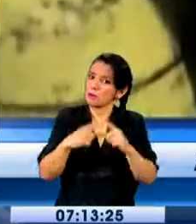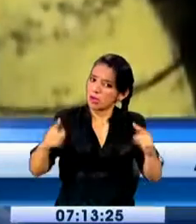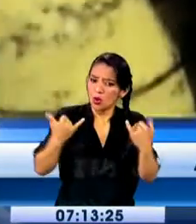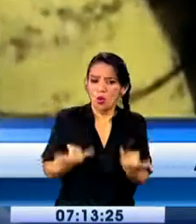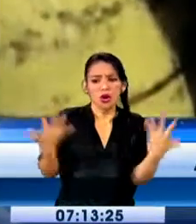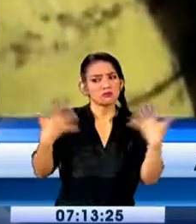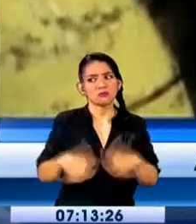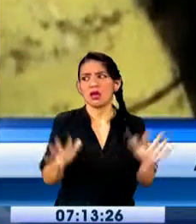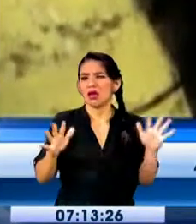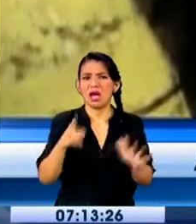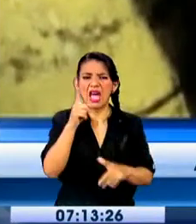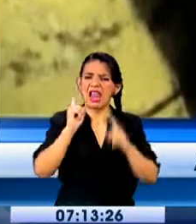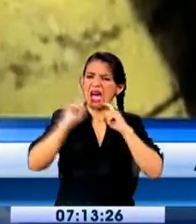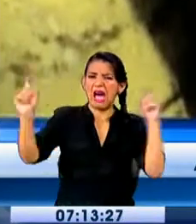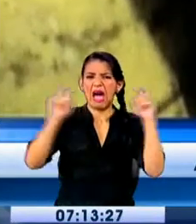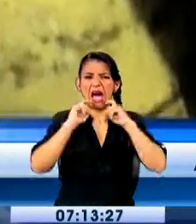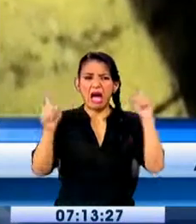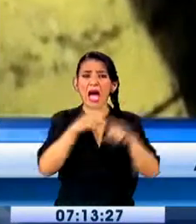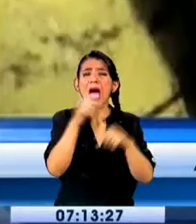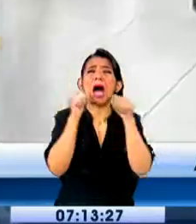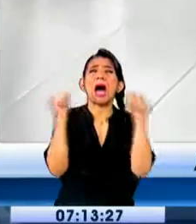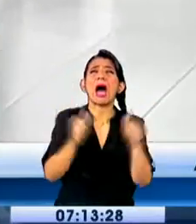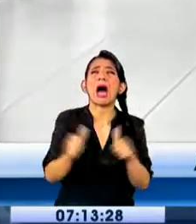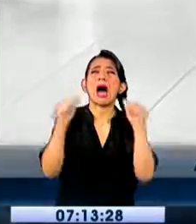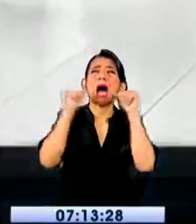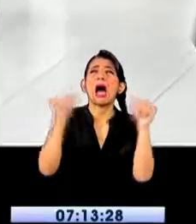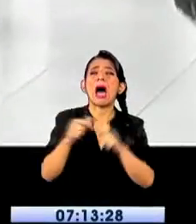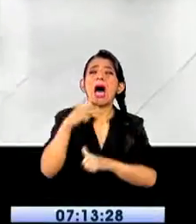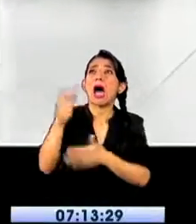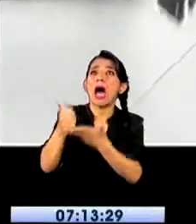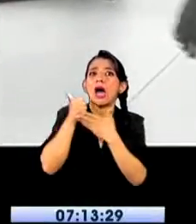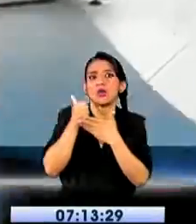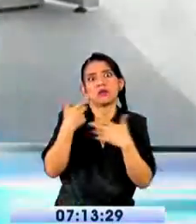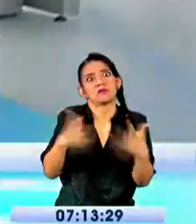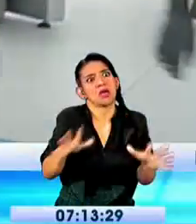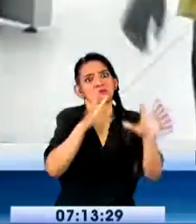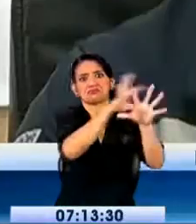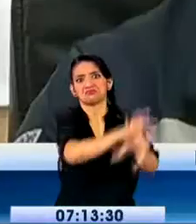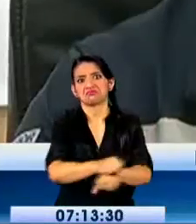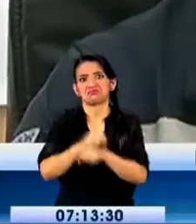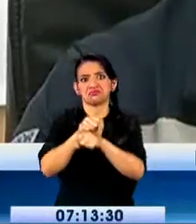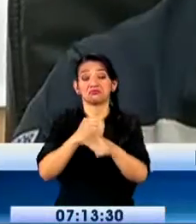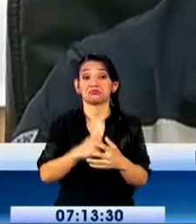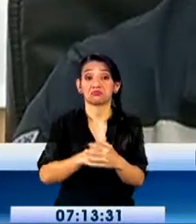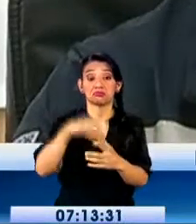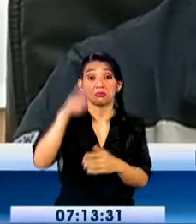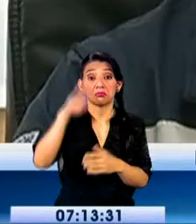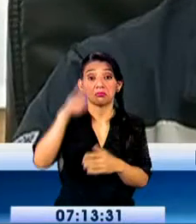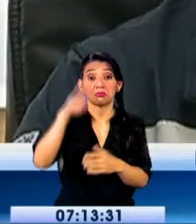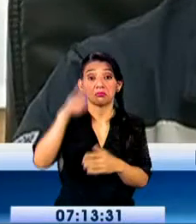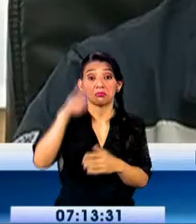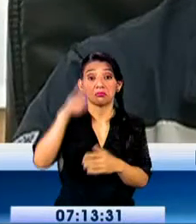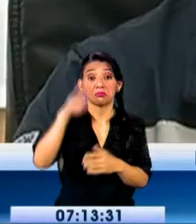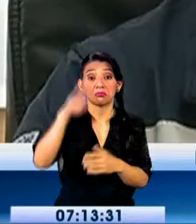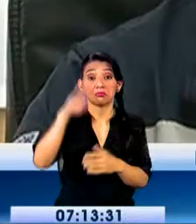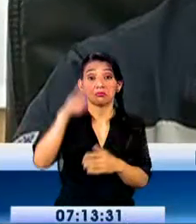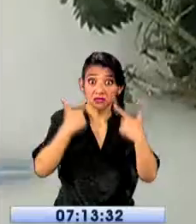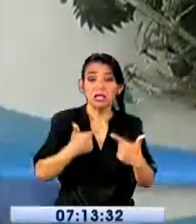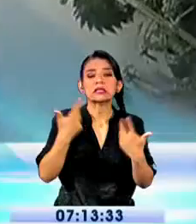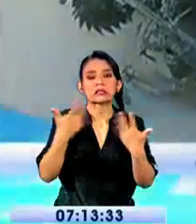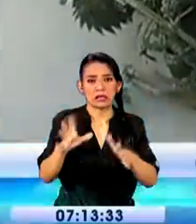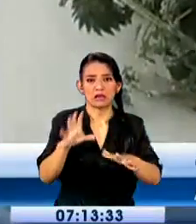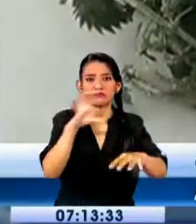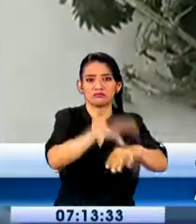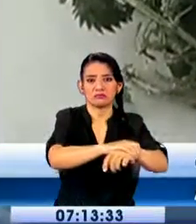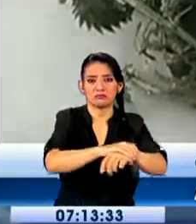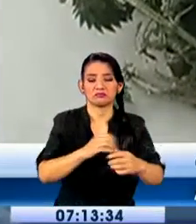en esta noche él me gritaba, abuelito, abuelito, ayúdame. La DINAPEN rescató al menor. Al adolescente le agredieron con